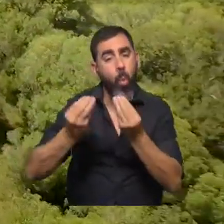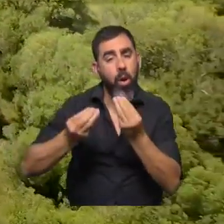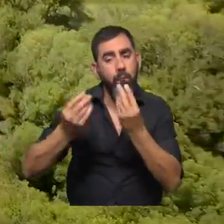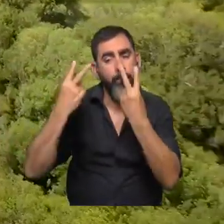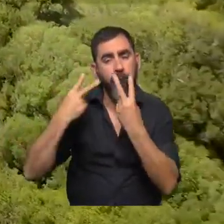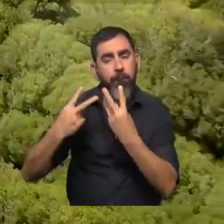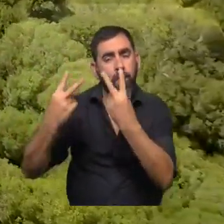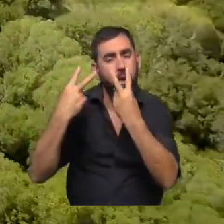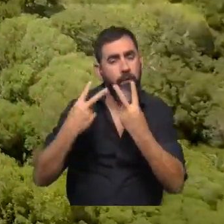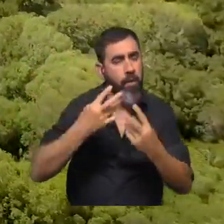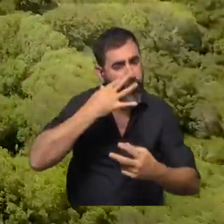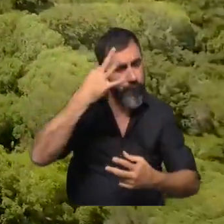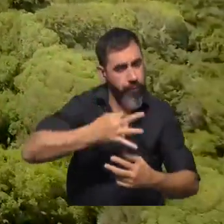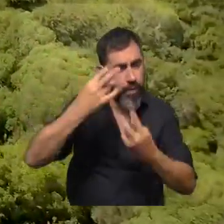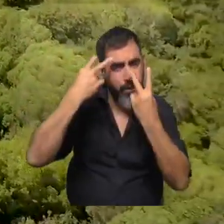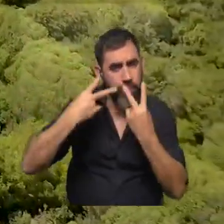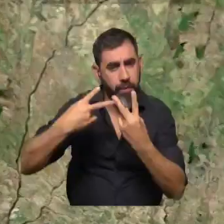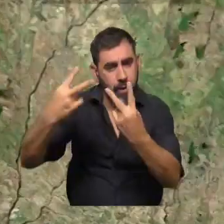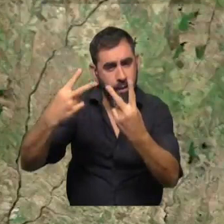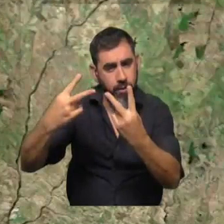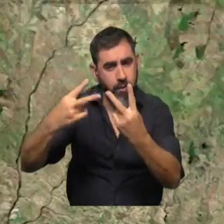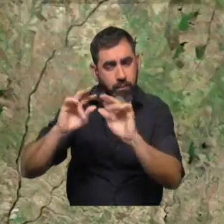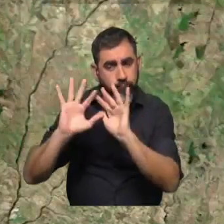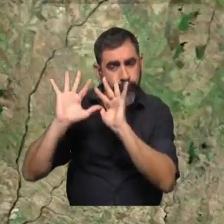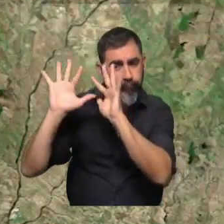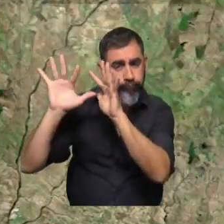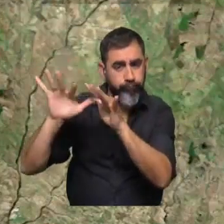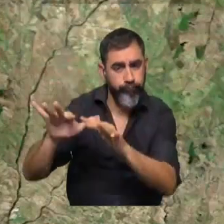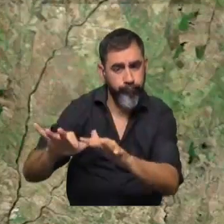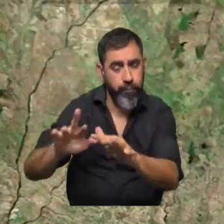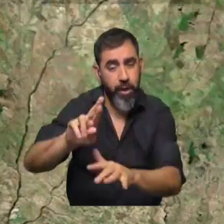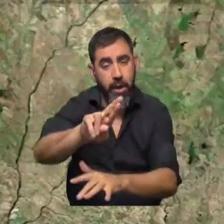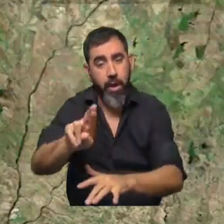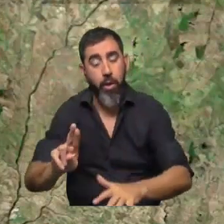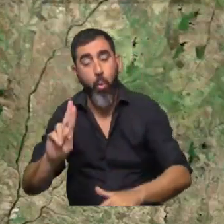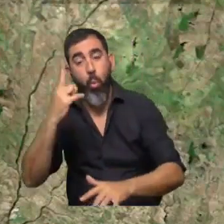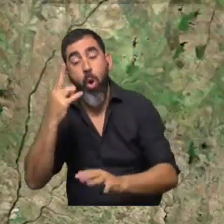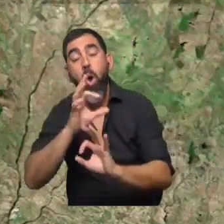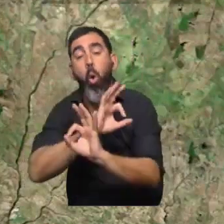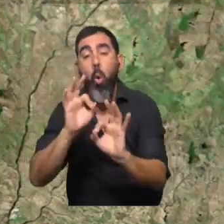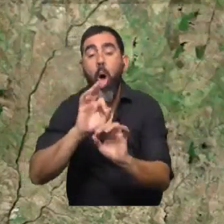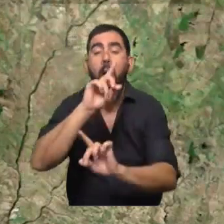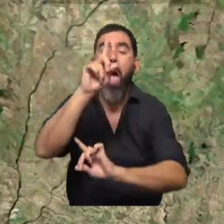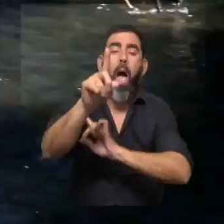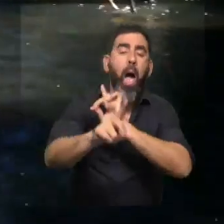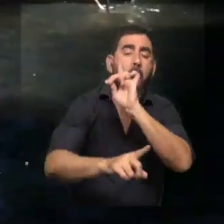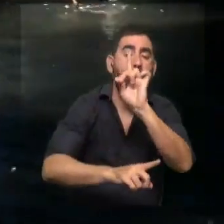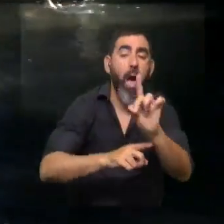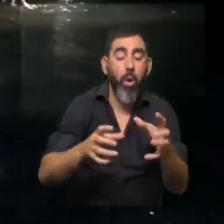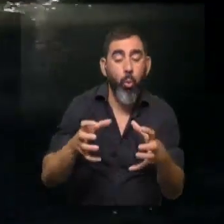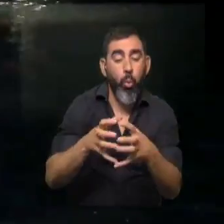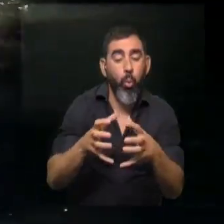esas especies, si efectivamente son especies que están migrando desde el río Uruguay todo el tiempo o si hay pequeñas poblaciones que